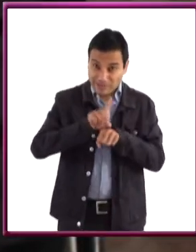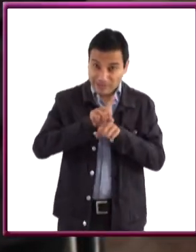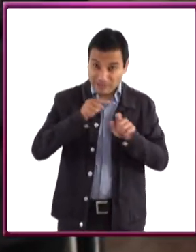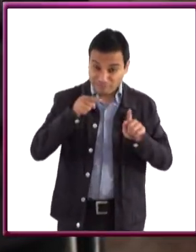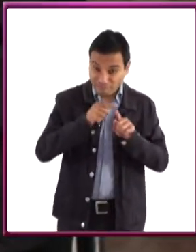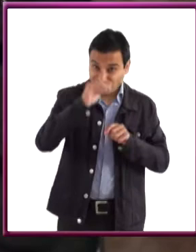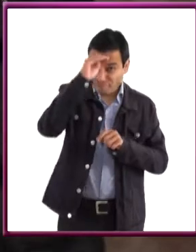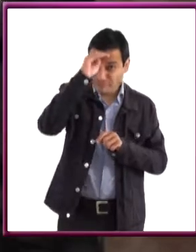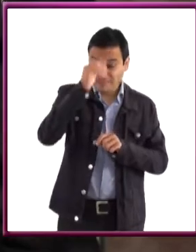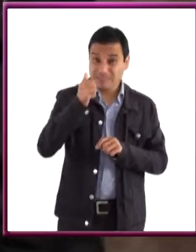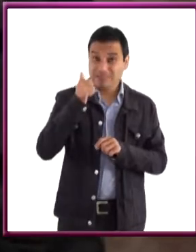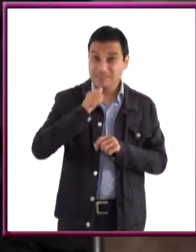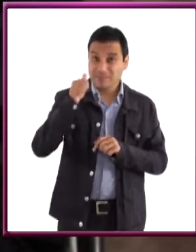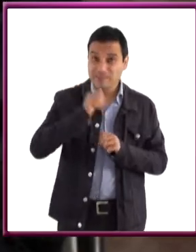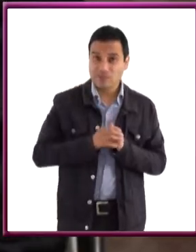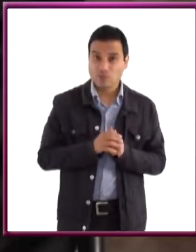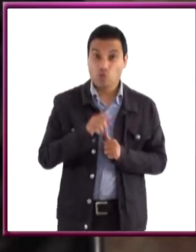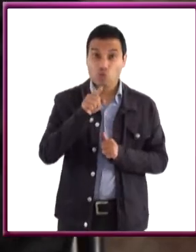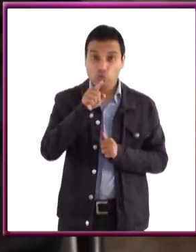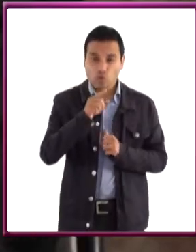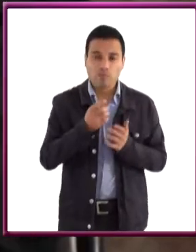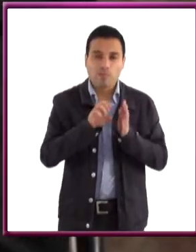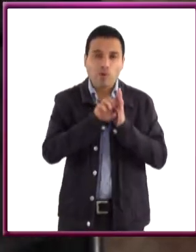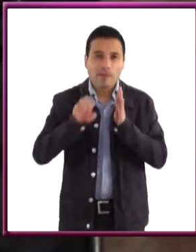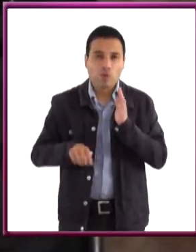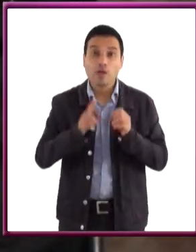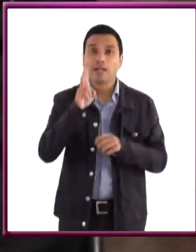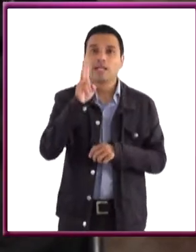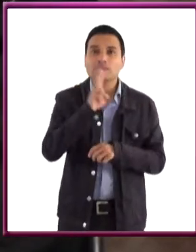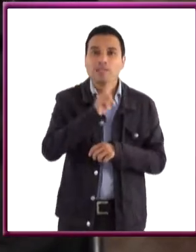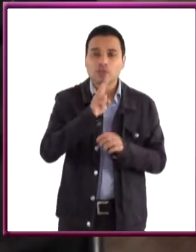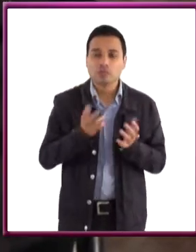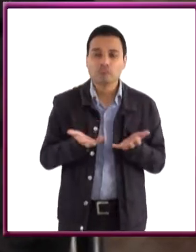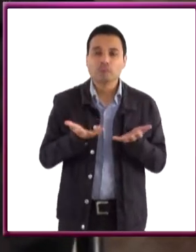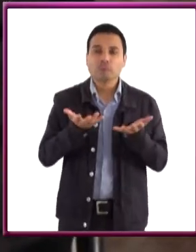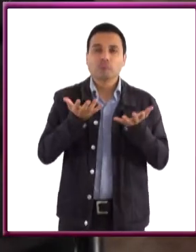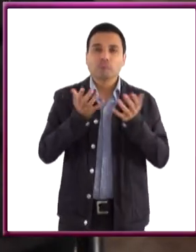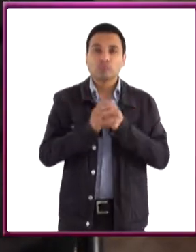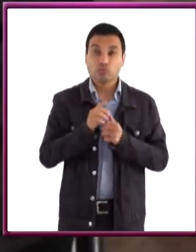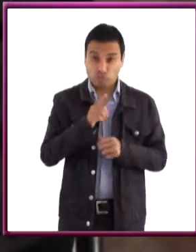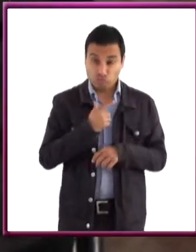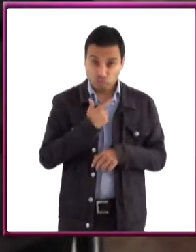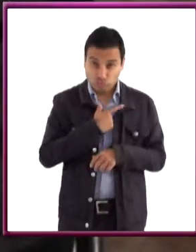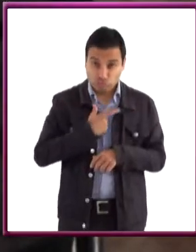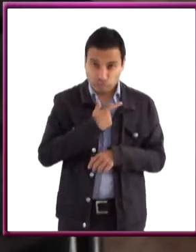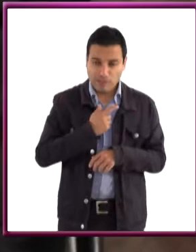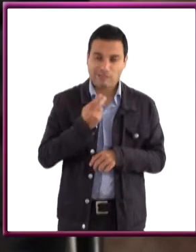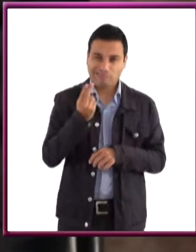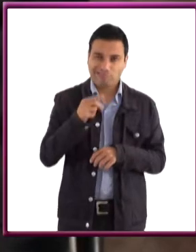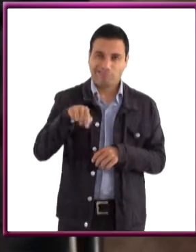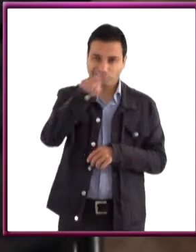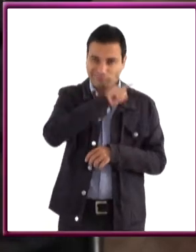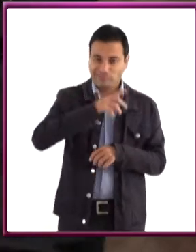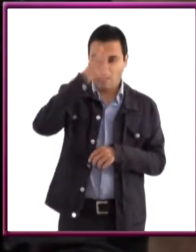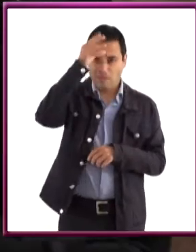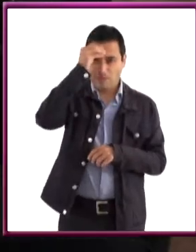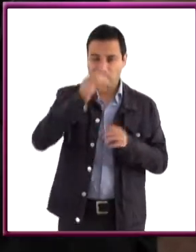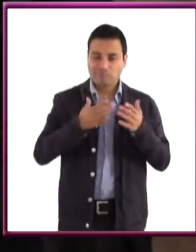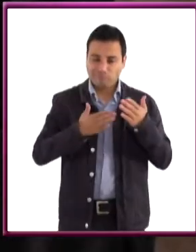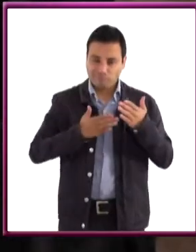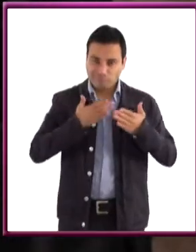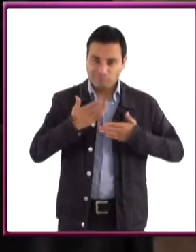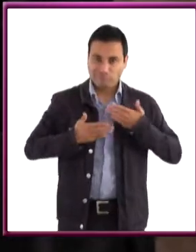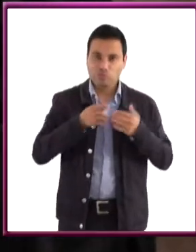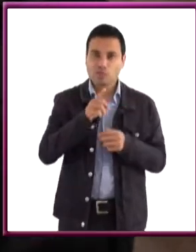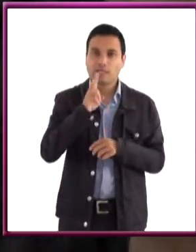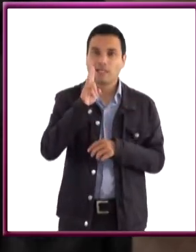casi nunca. ¿O cuántas veces disfrutas la respiración? Entonces, mucho de esto se centra en